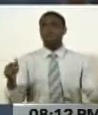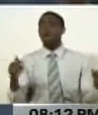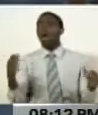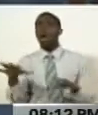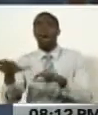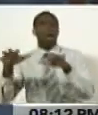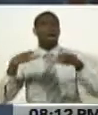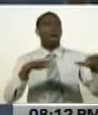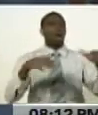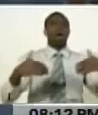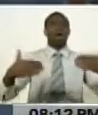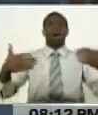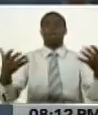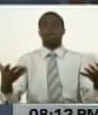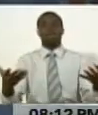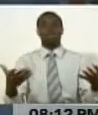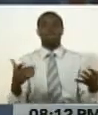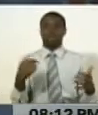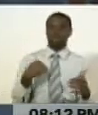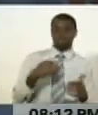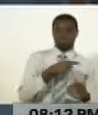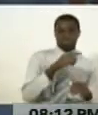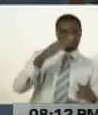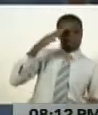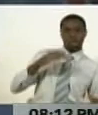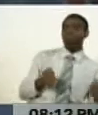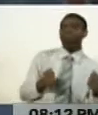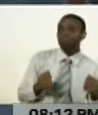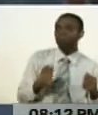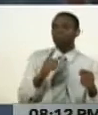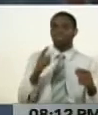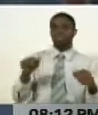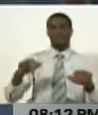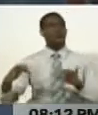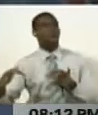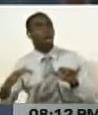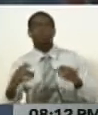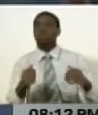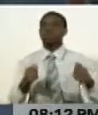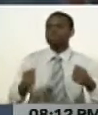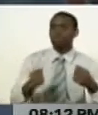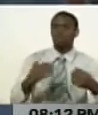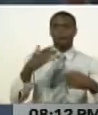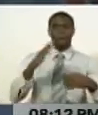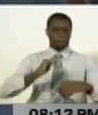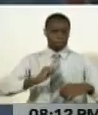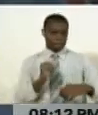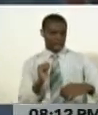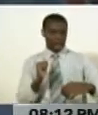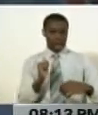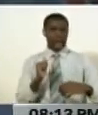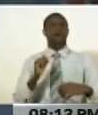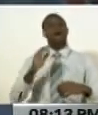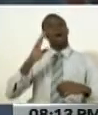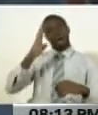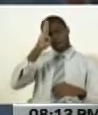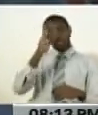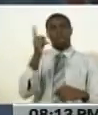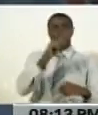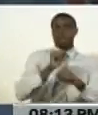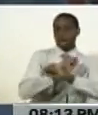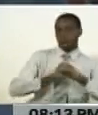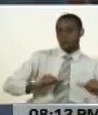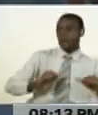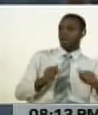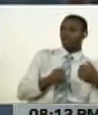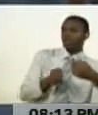y allí estuvieron presentes nuestros cuerpos de seguridad, nuestros policías del estado de Barinas, la Guardia Nacional, tratando de